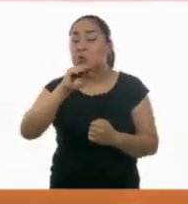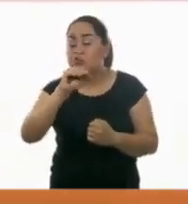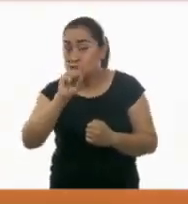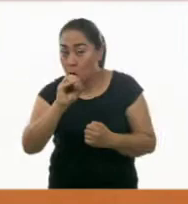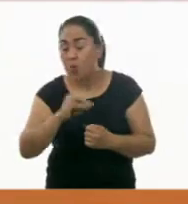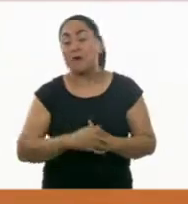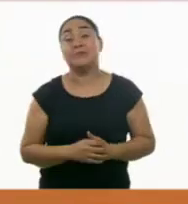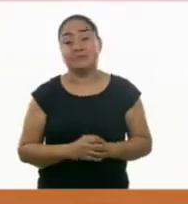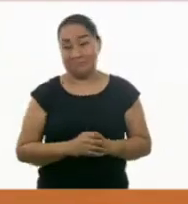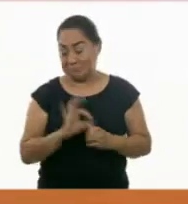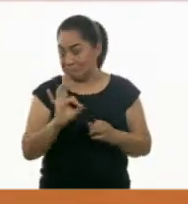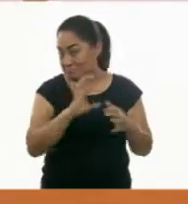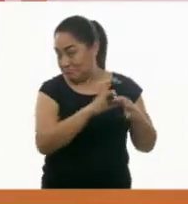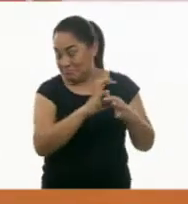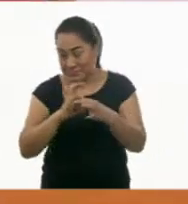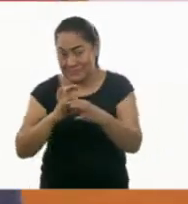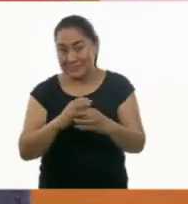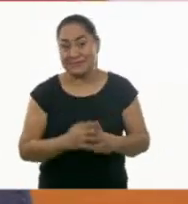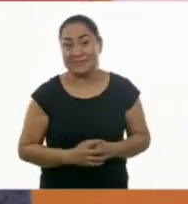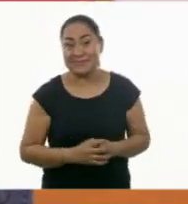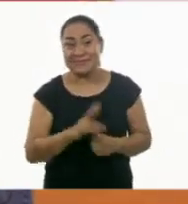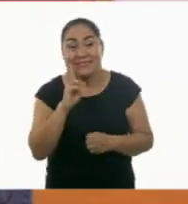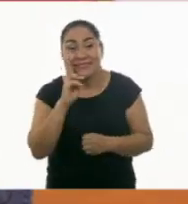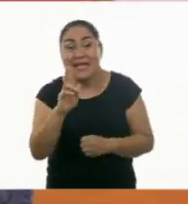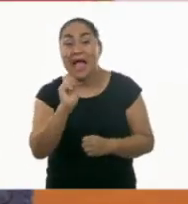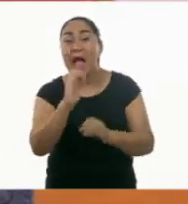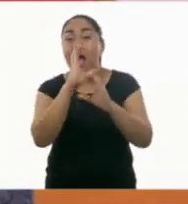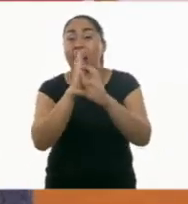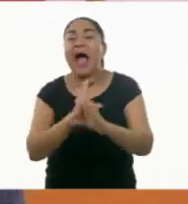riman. Entonces, por eso él cantaba con la O. O,